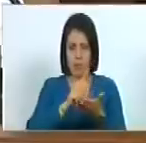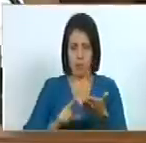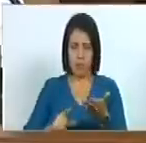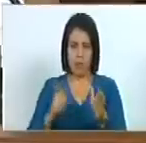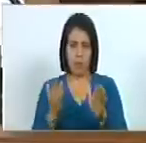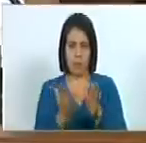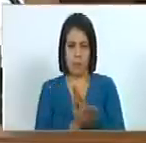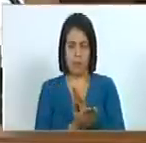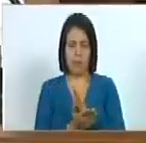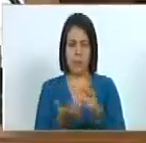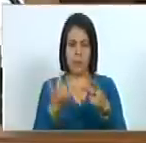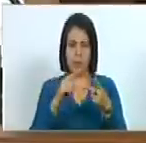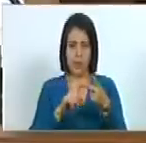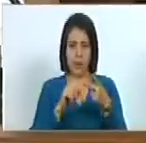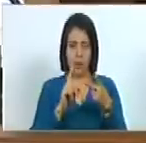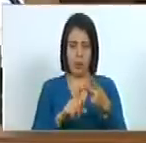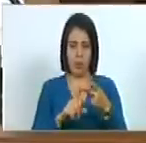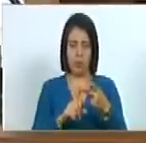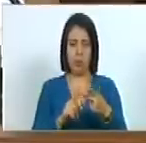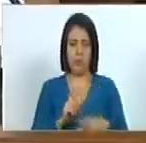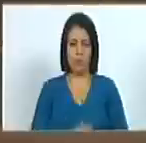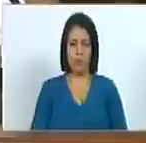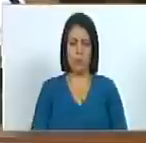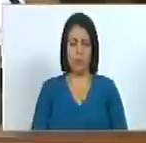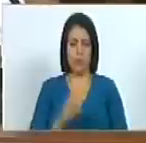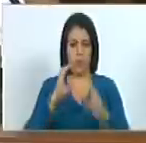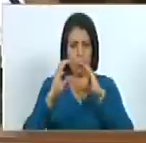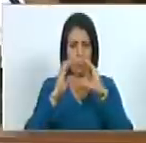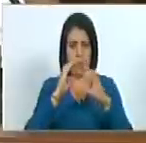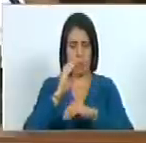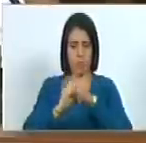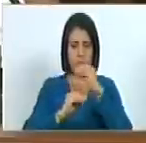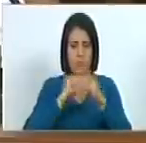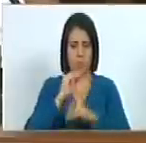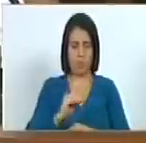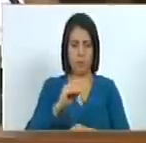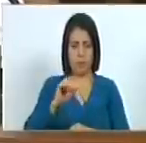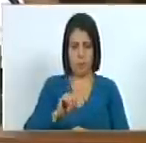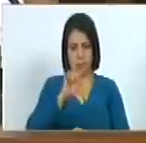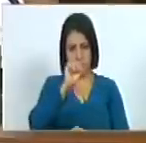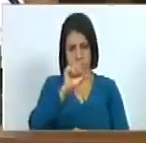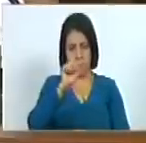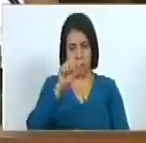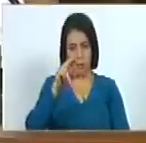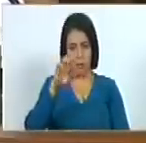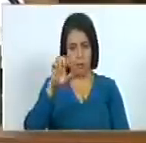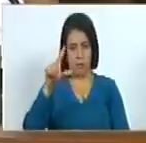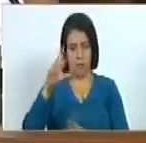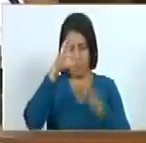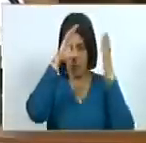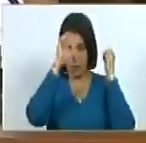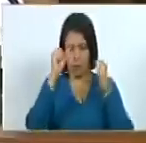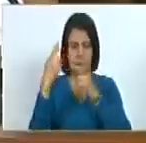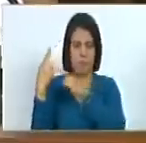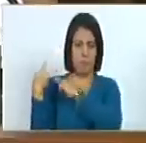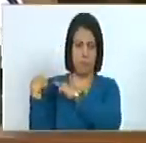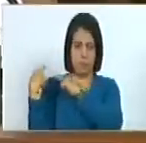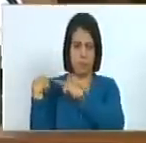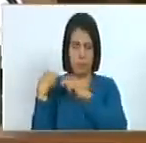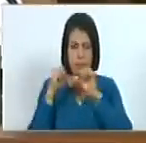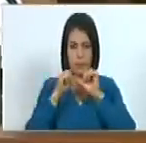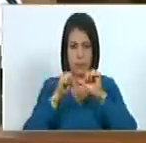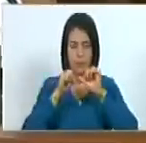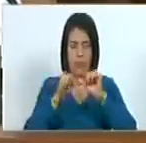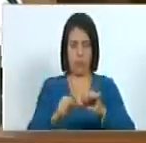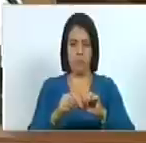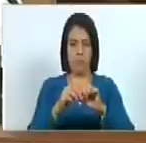anexa. Segundo punto de la cuenta. Comunicación suscrita por el ciudadano Samuel Moncada, embajador representante